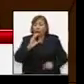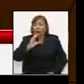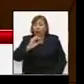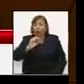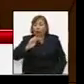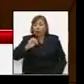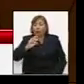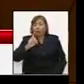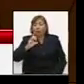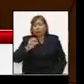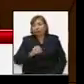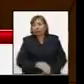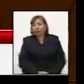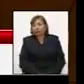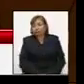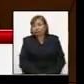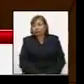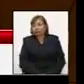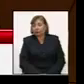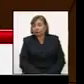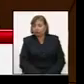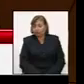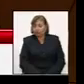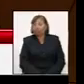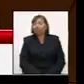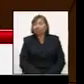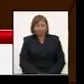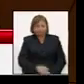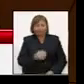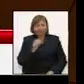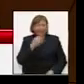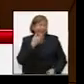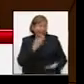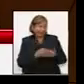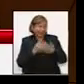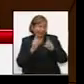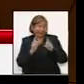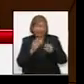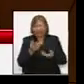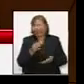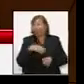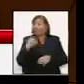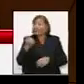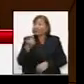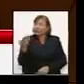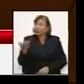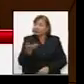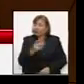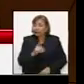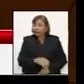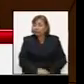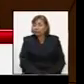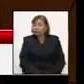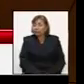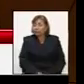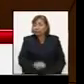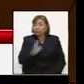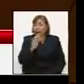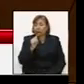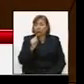formula las operaciones, ¿no? Ahora le vamos a preguntar. Bueno, ¿alguna otra pregunta adicional? Señora Barte,